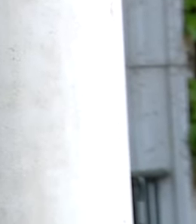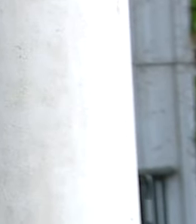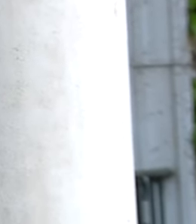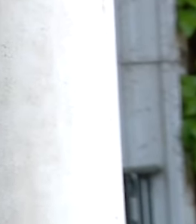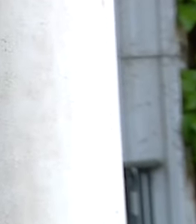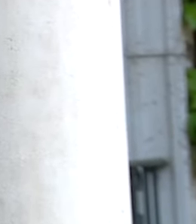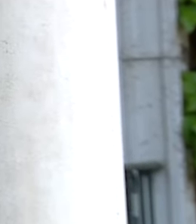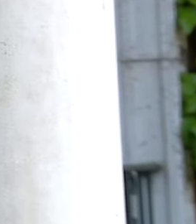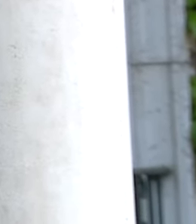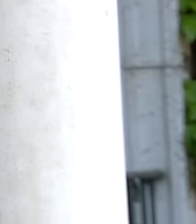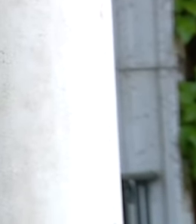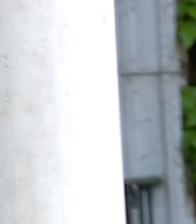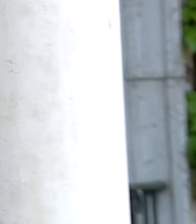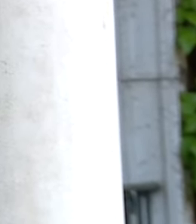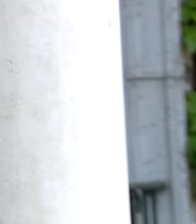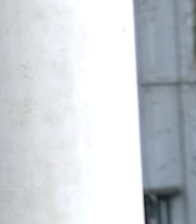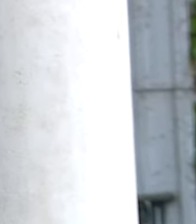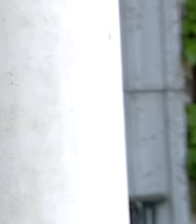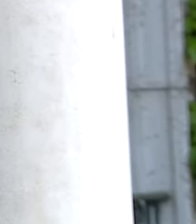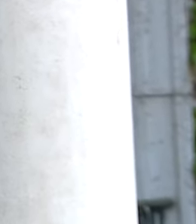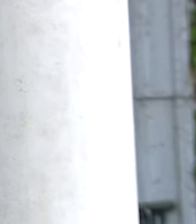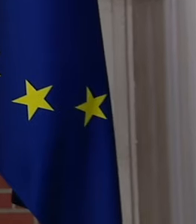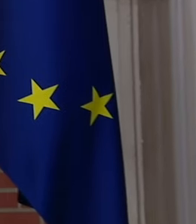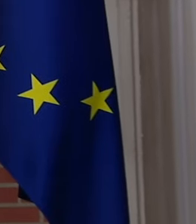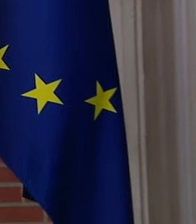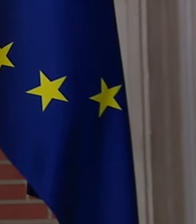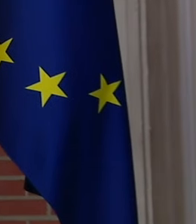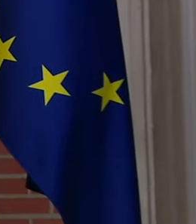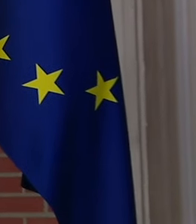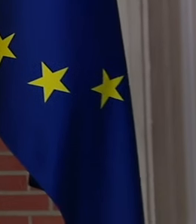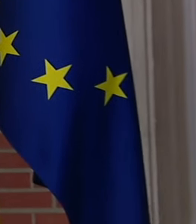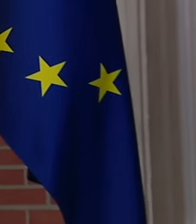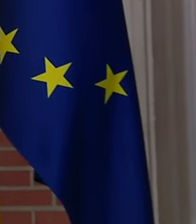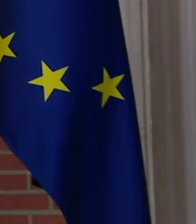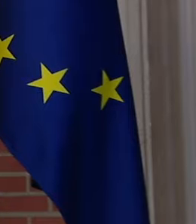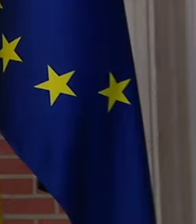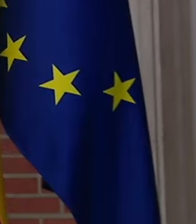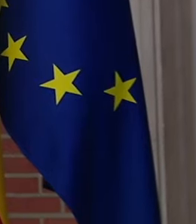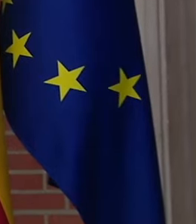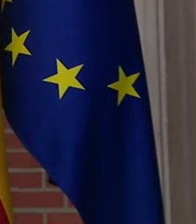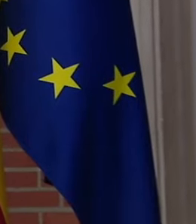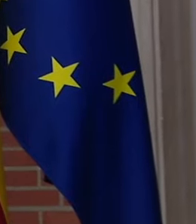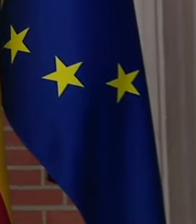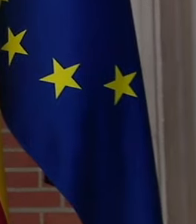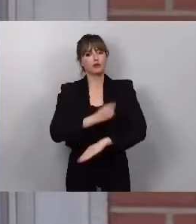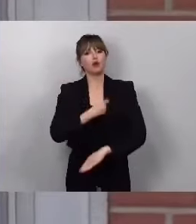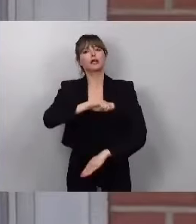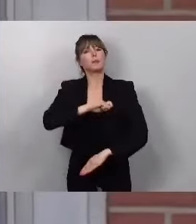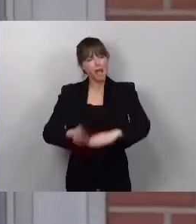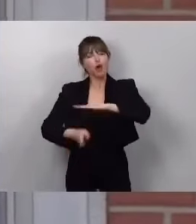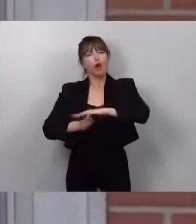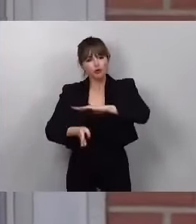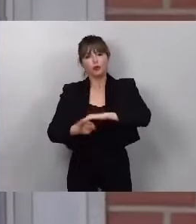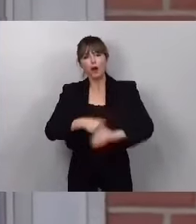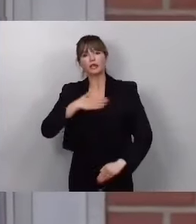He decidido seguir. Seguir con más fuerza si cabe. Mostremos al mundo cómo se defiende a la democracia.